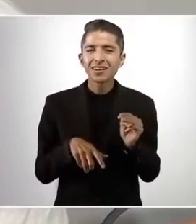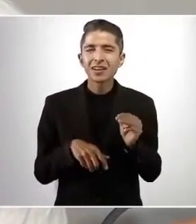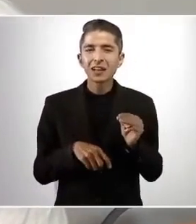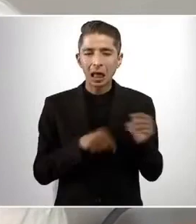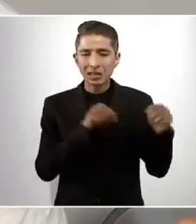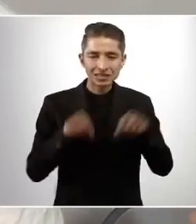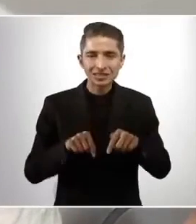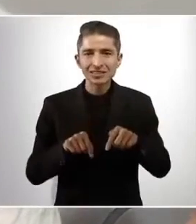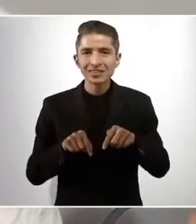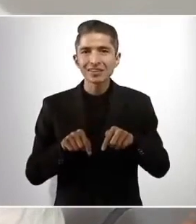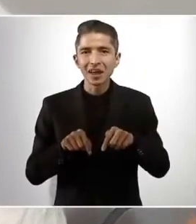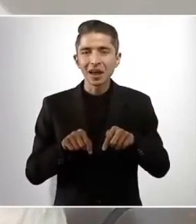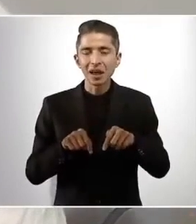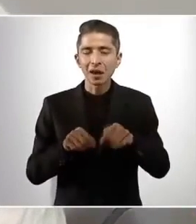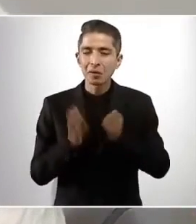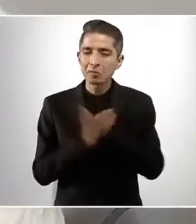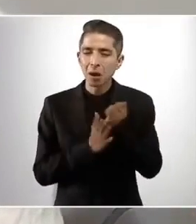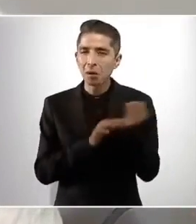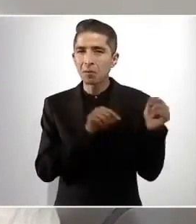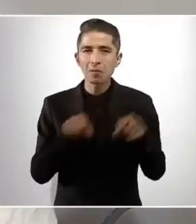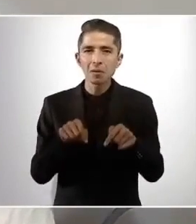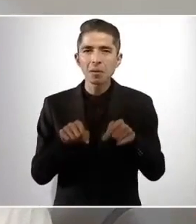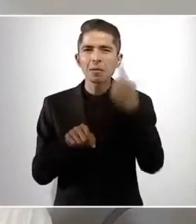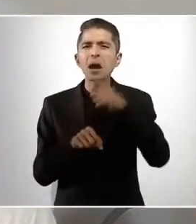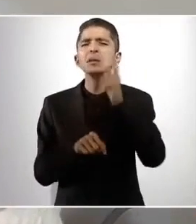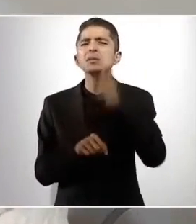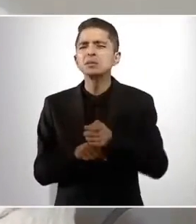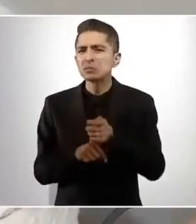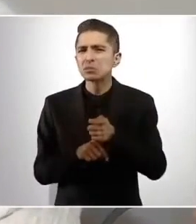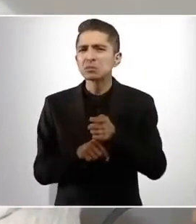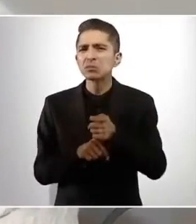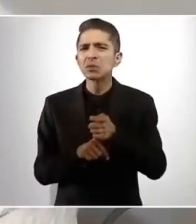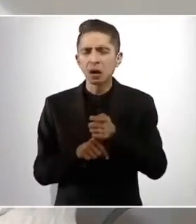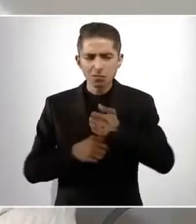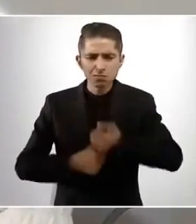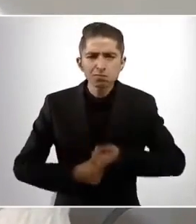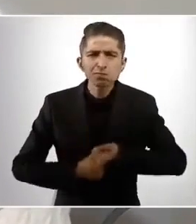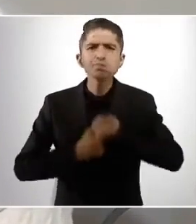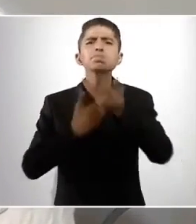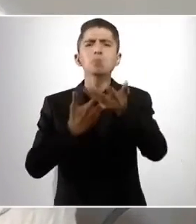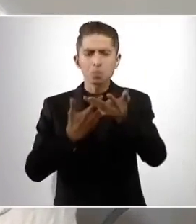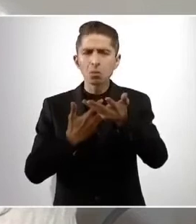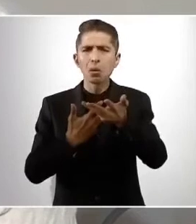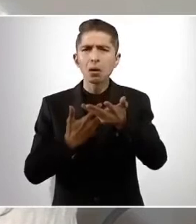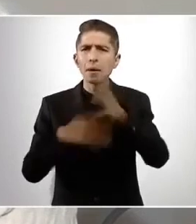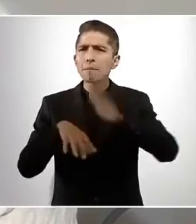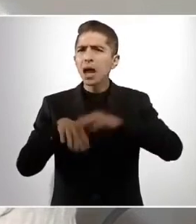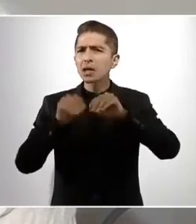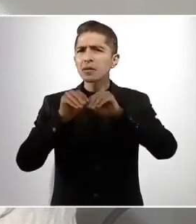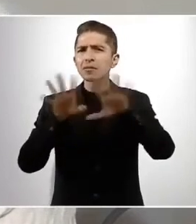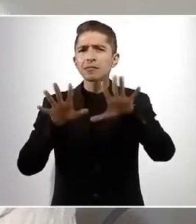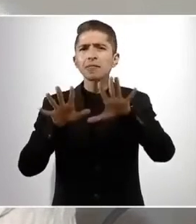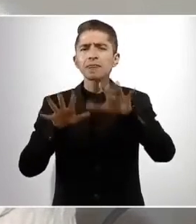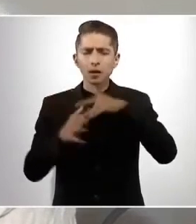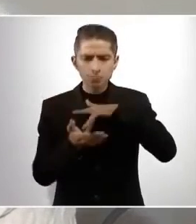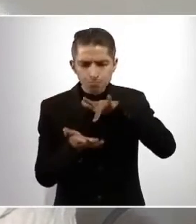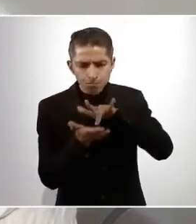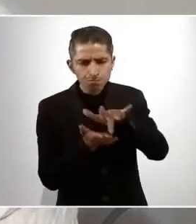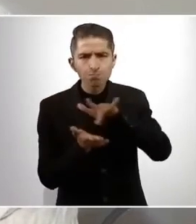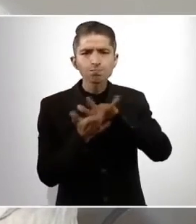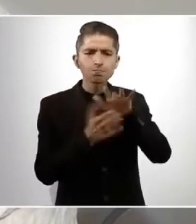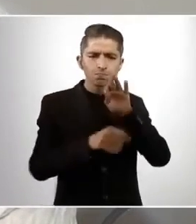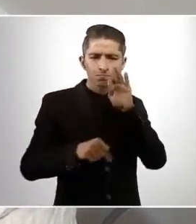para expresar de manera muy clara nuestro apoyo al